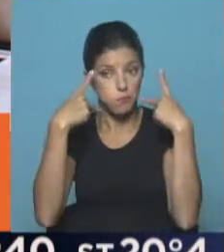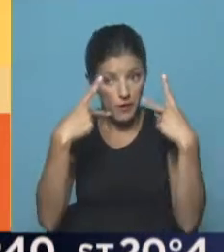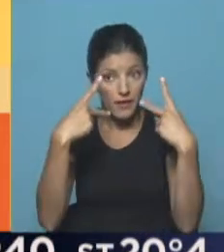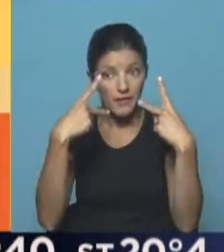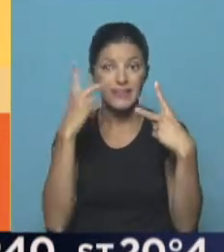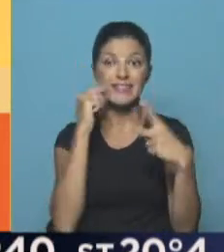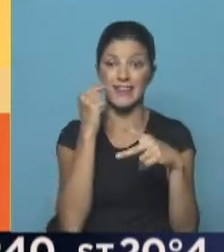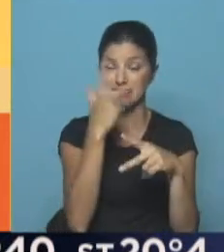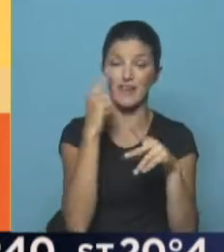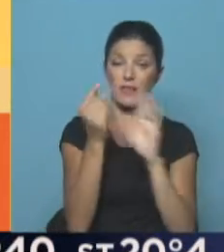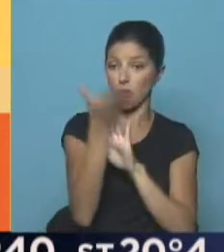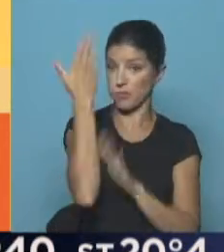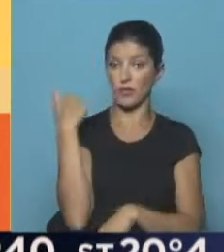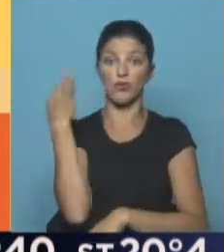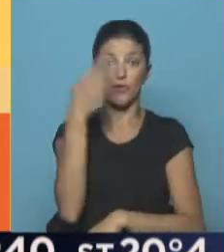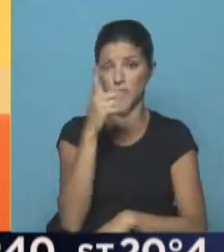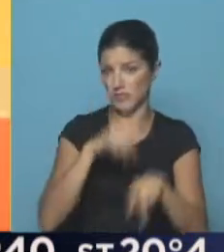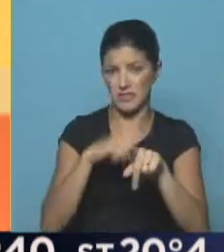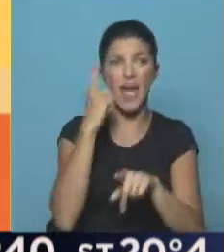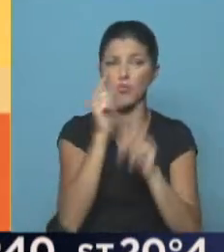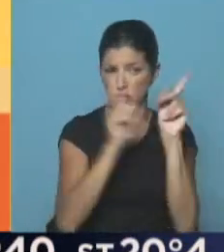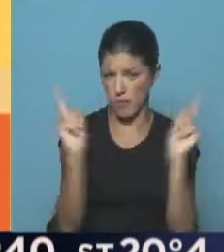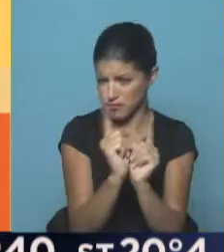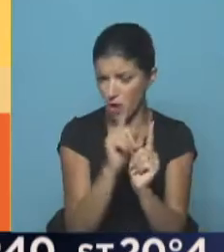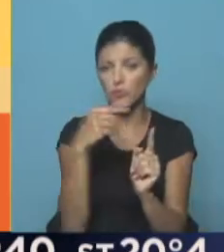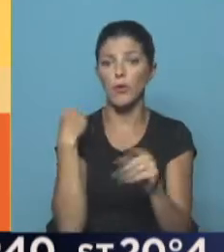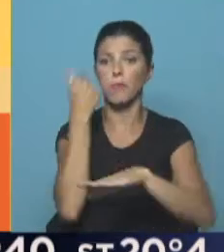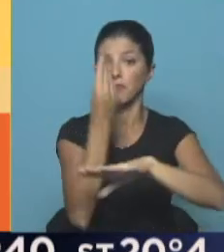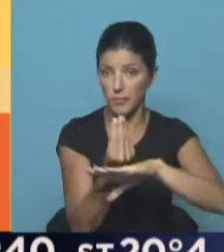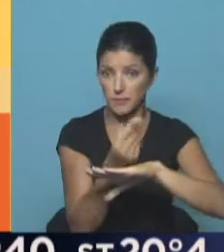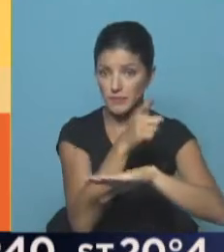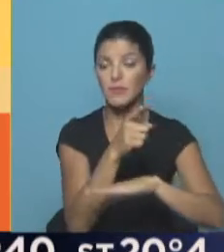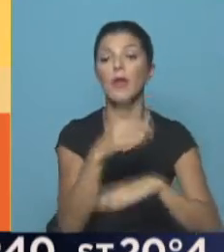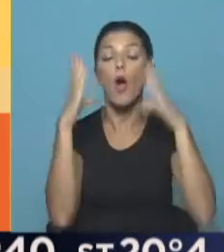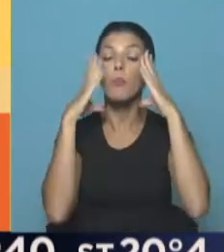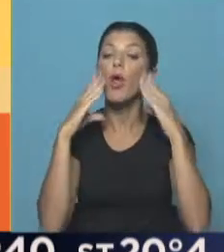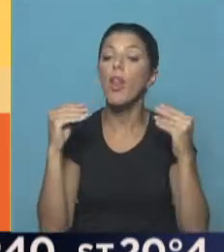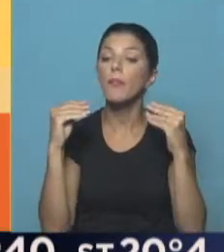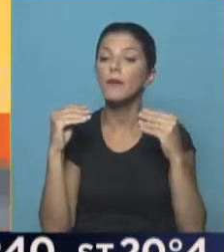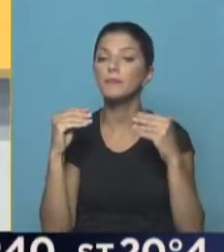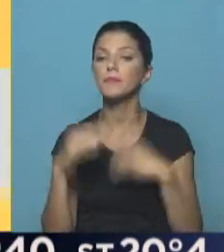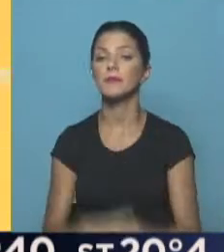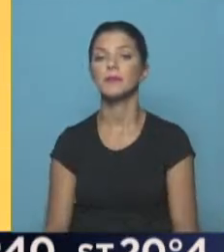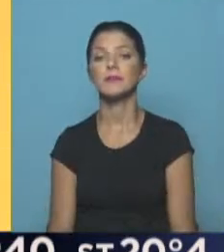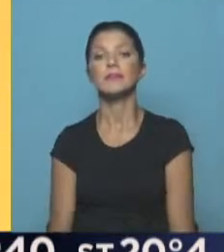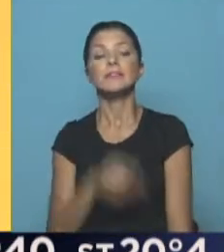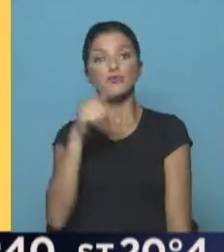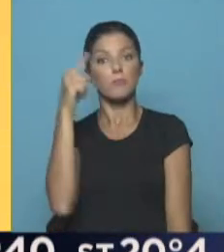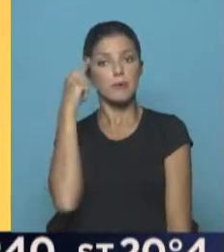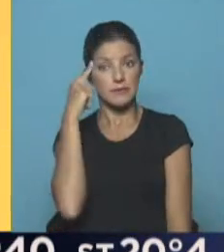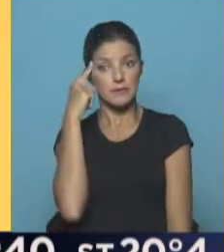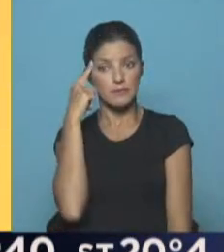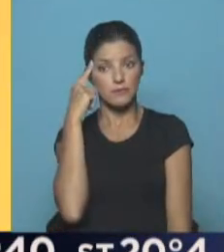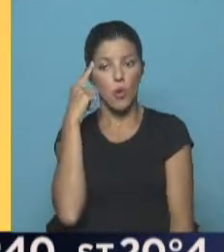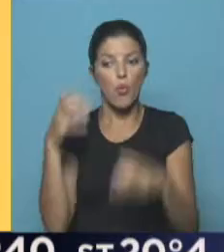3 días, y en una escala pequeña, en Alemania, lo cierto es que lo que los holandeses estaban azorados posiblemente es con la idea de que un